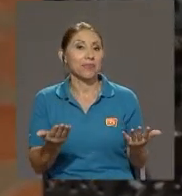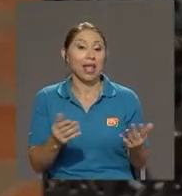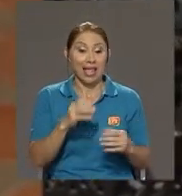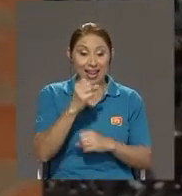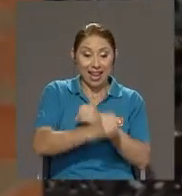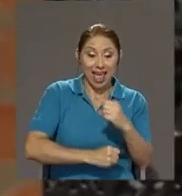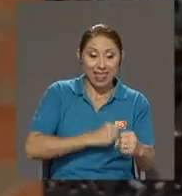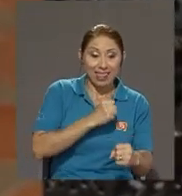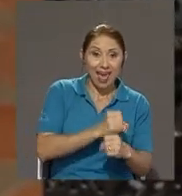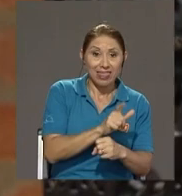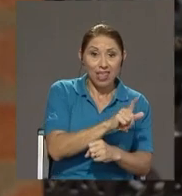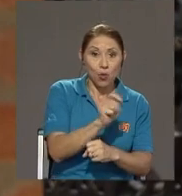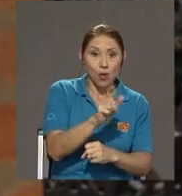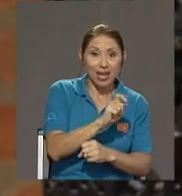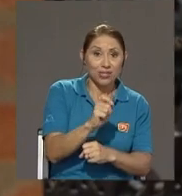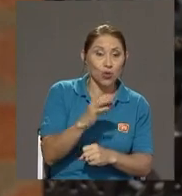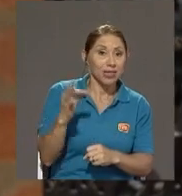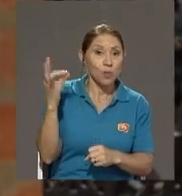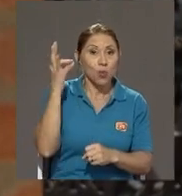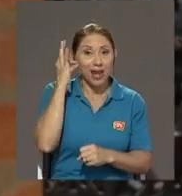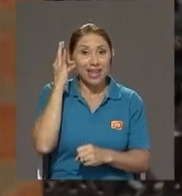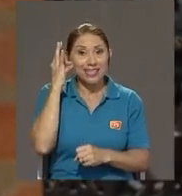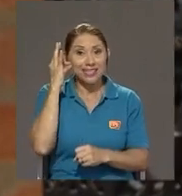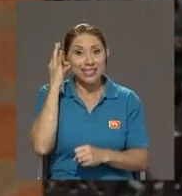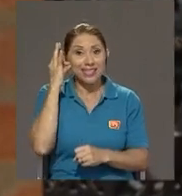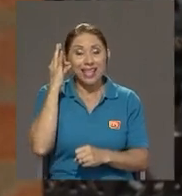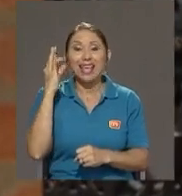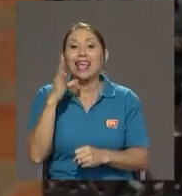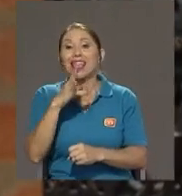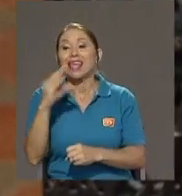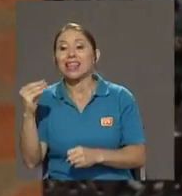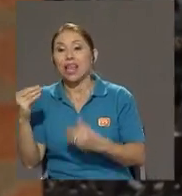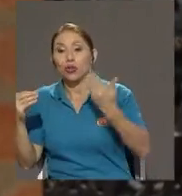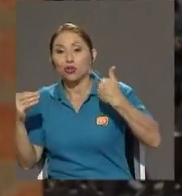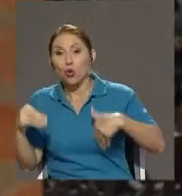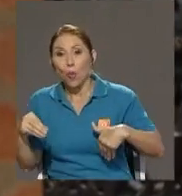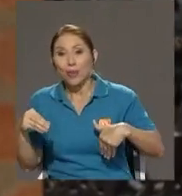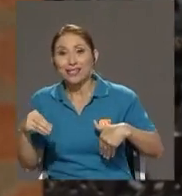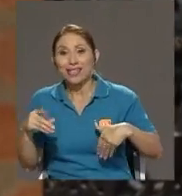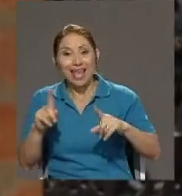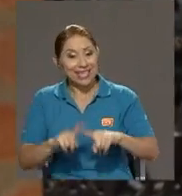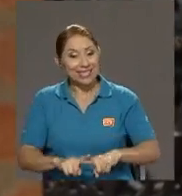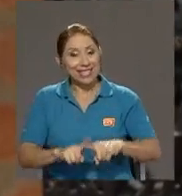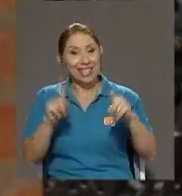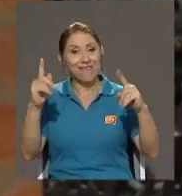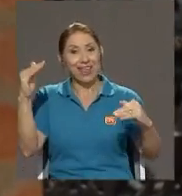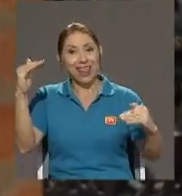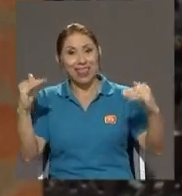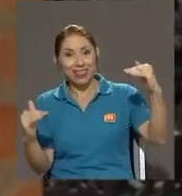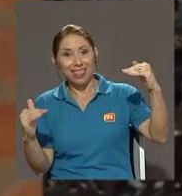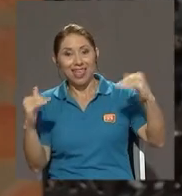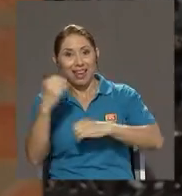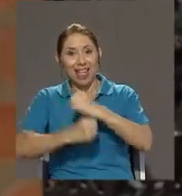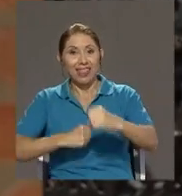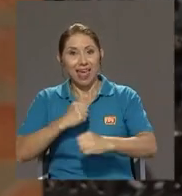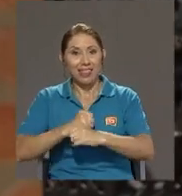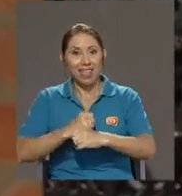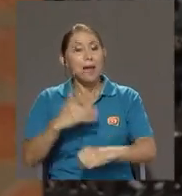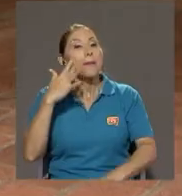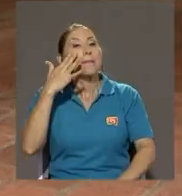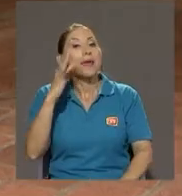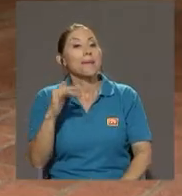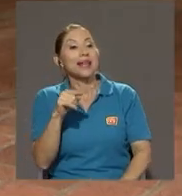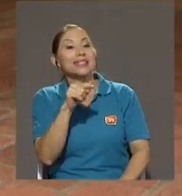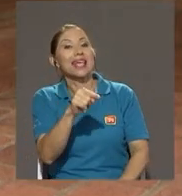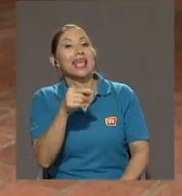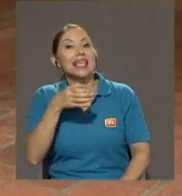jubilación de las mujeres y de los hombres es diferente. Me parece que doña Pamela está sugiriendo, y mejor se lo pregunto a ella,